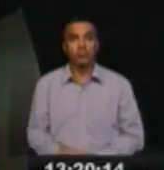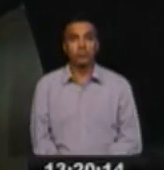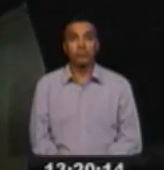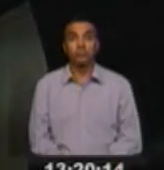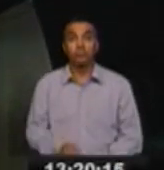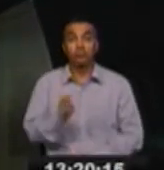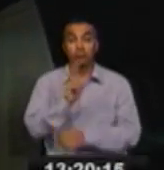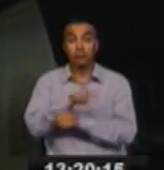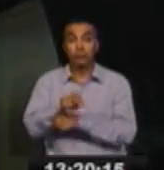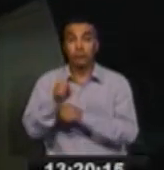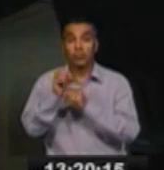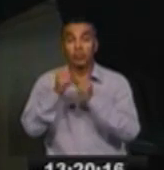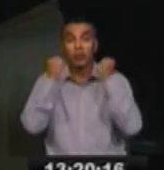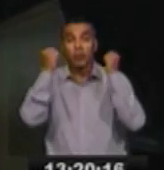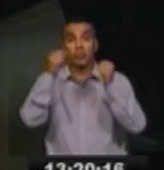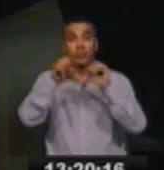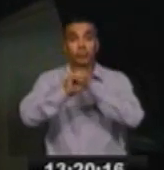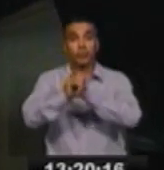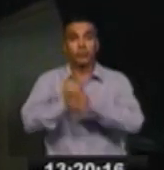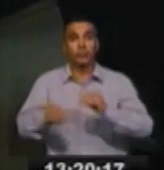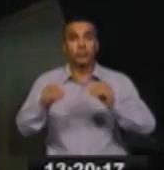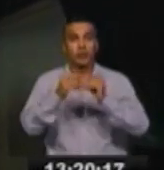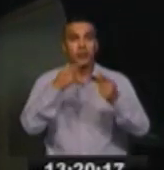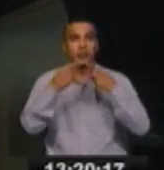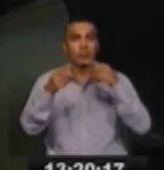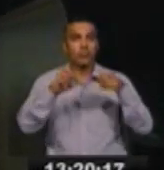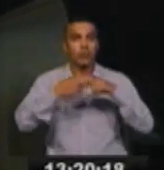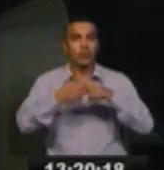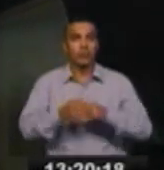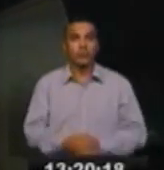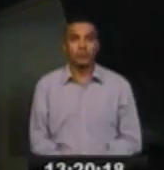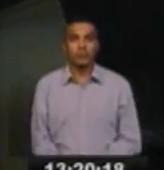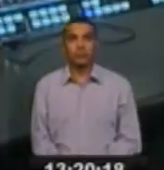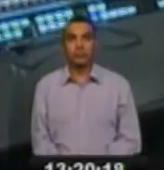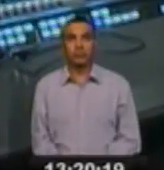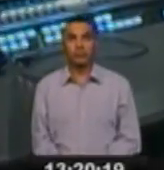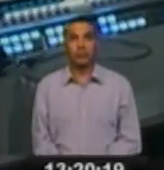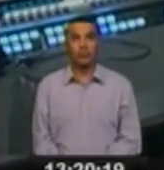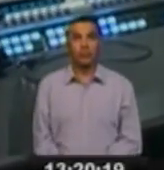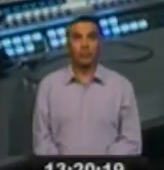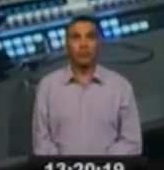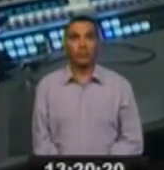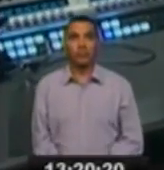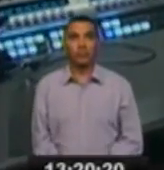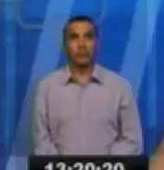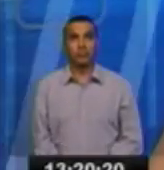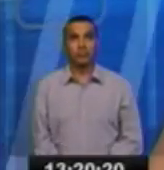monitoreo de la campaña en medios es otro punto de discusión. Karen Haro, TS Televisión.